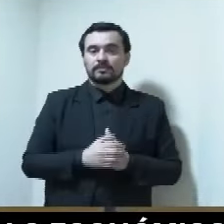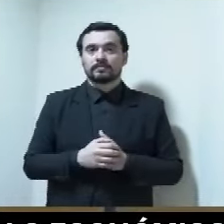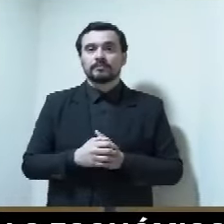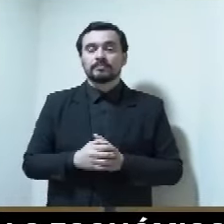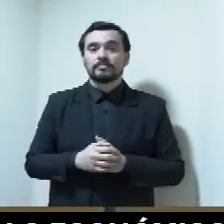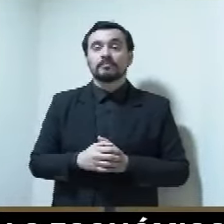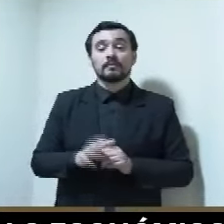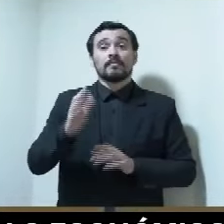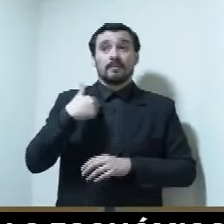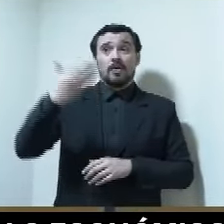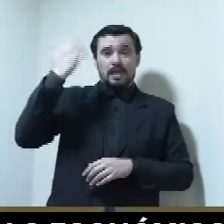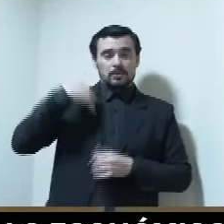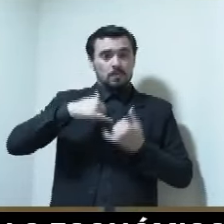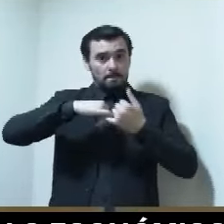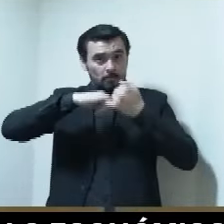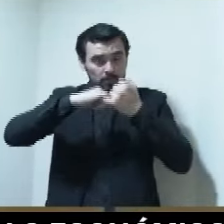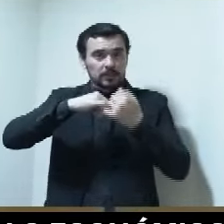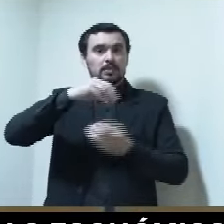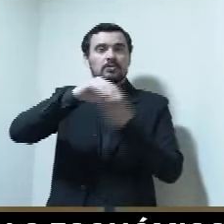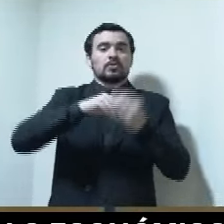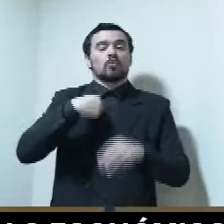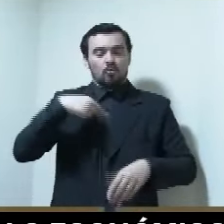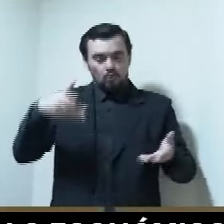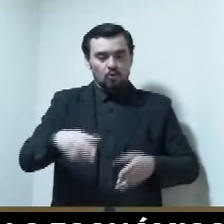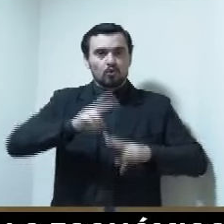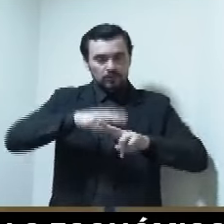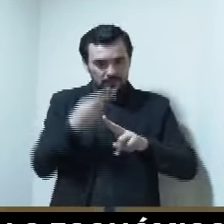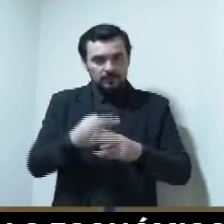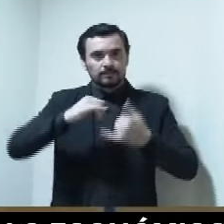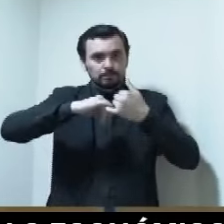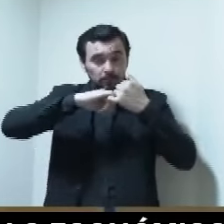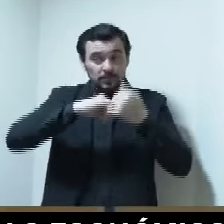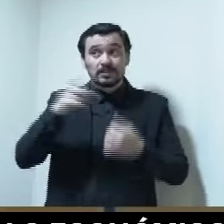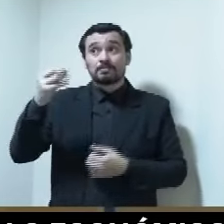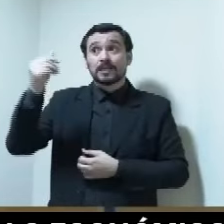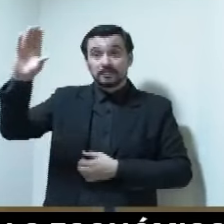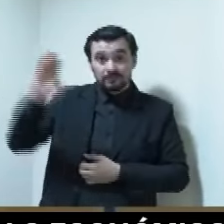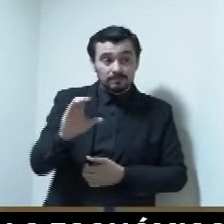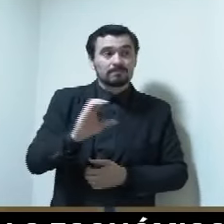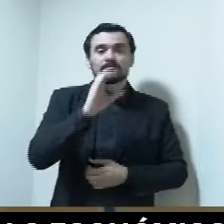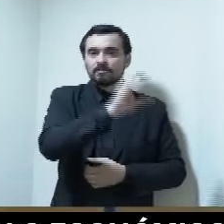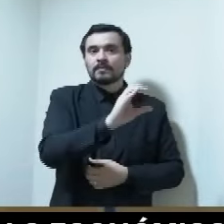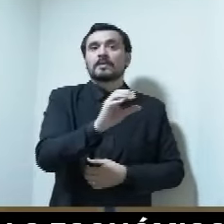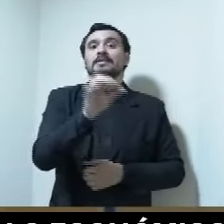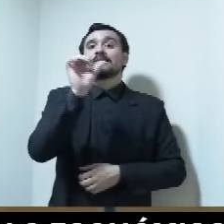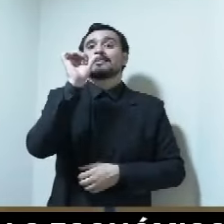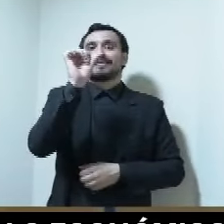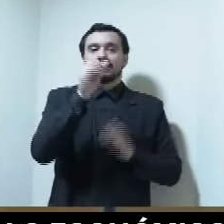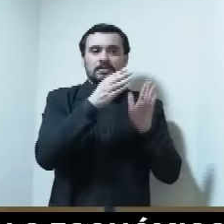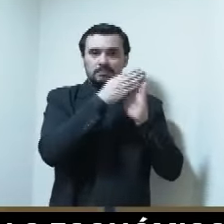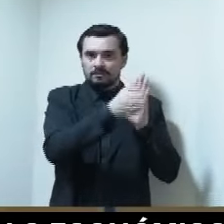Yo prometí a la ciudadanía, y hoy les vuelvo a prometer, que la inversión de estos fondos se destinará a 6 grandes